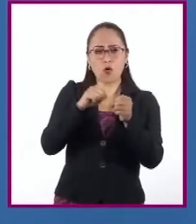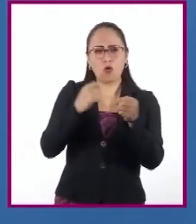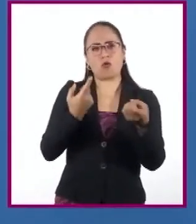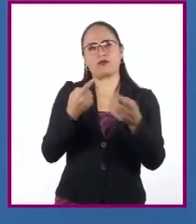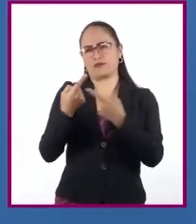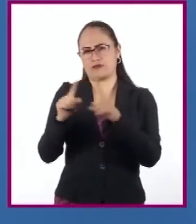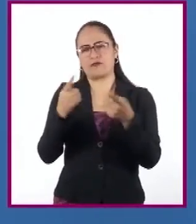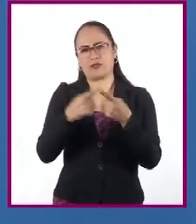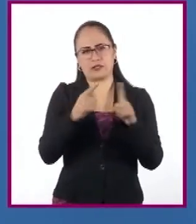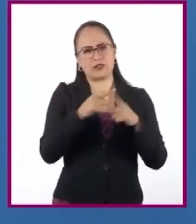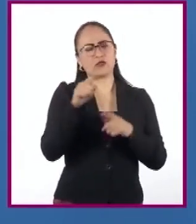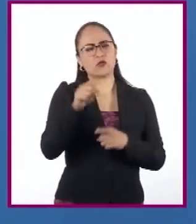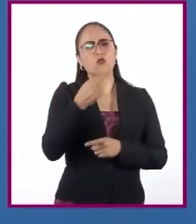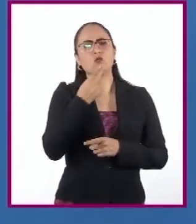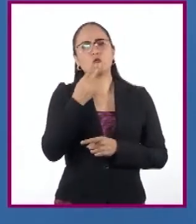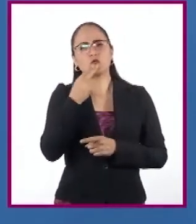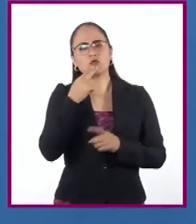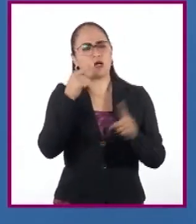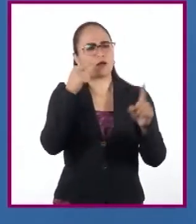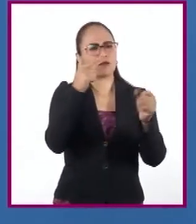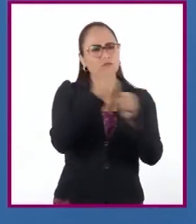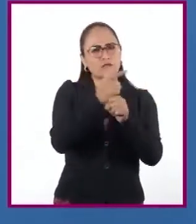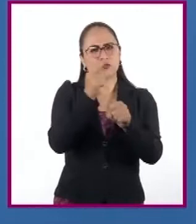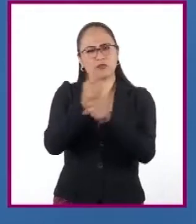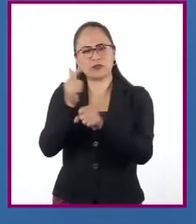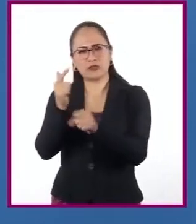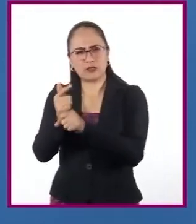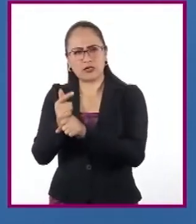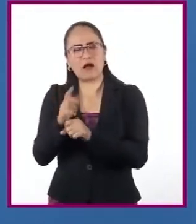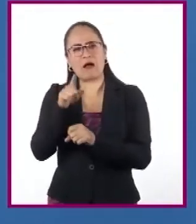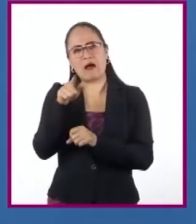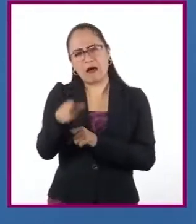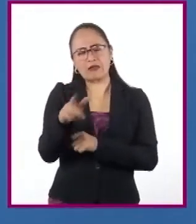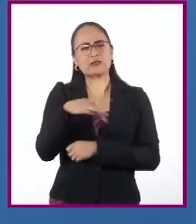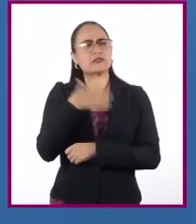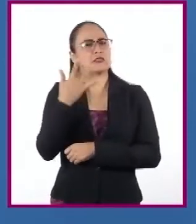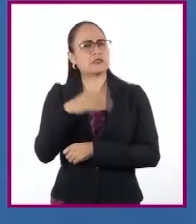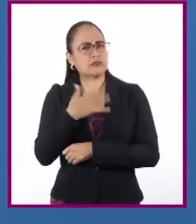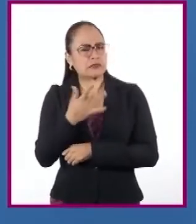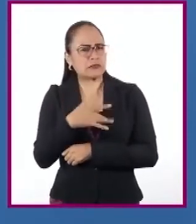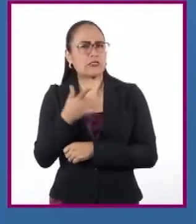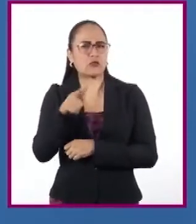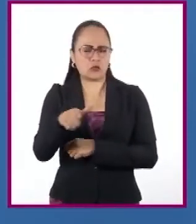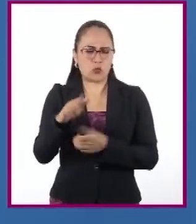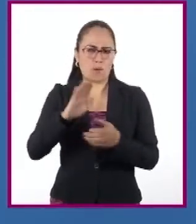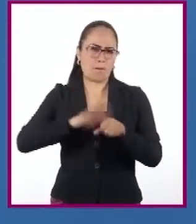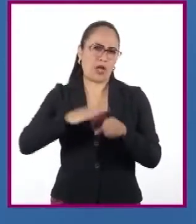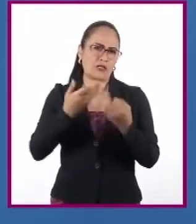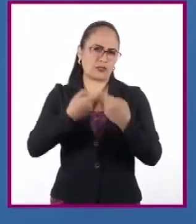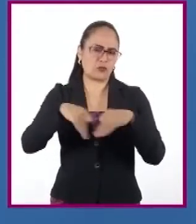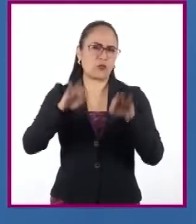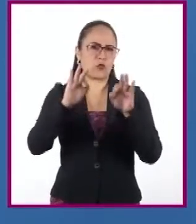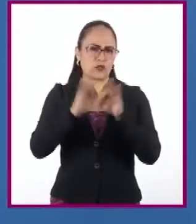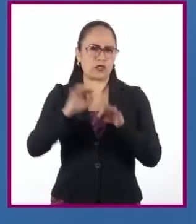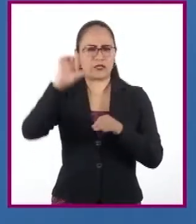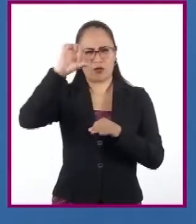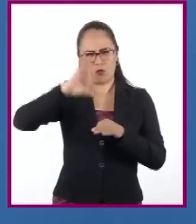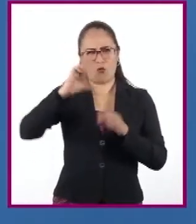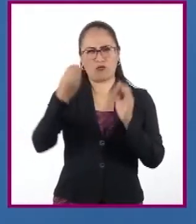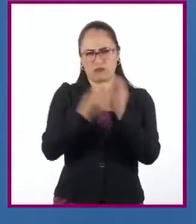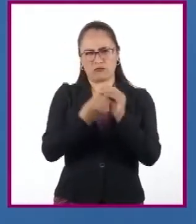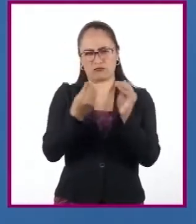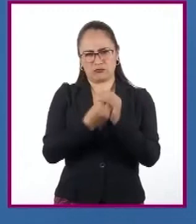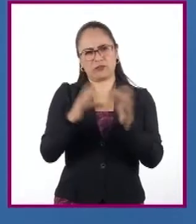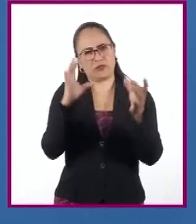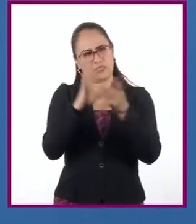cuales utilizarás para señalar o identificar lo que consideres más importante durante el desarrollo de esta lección,